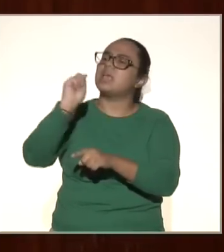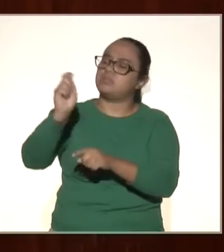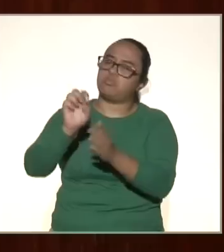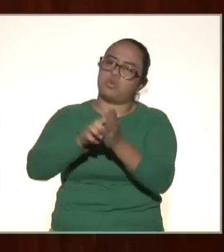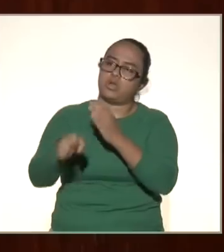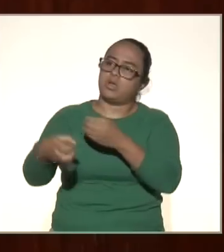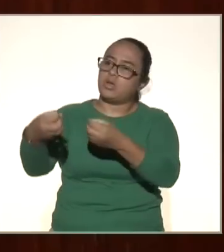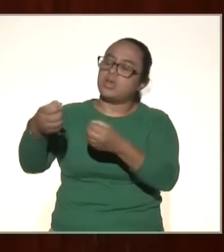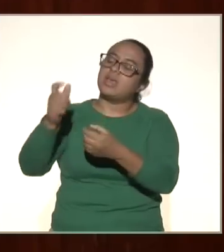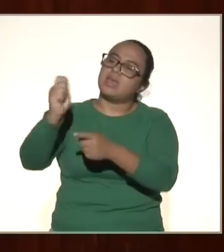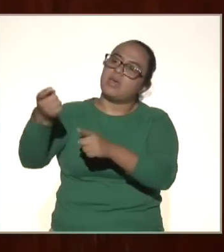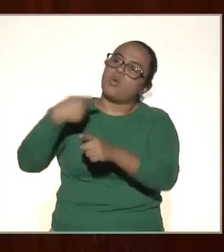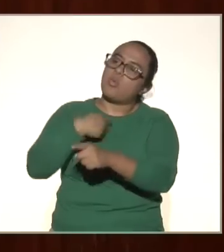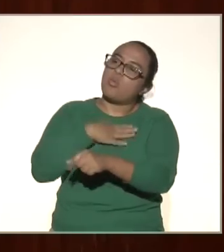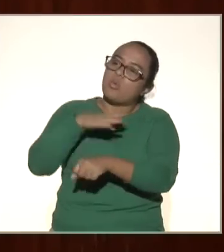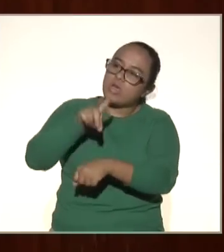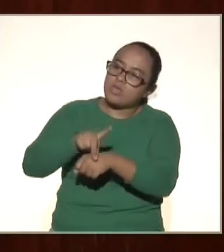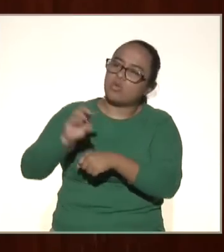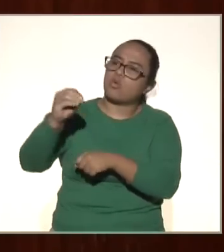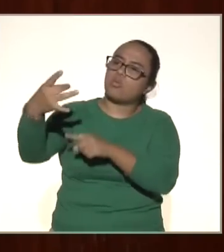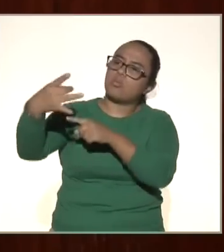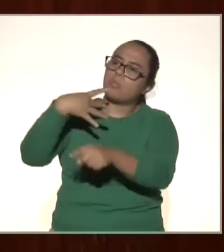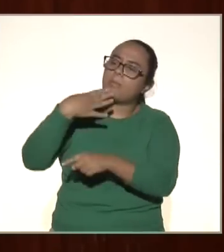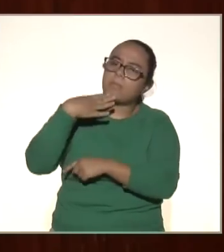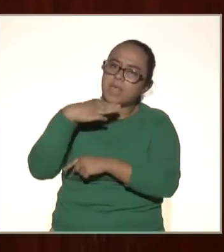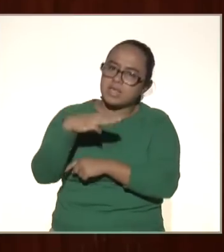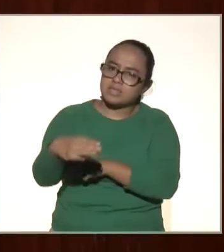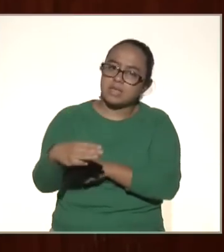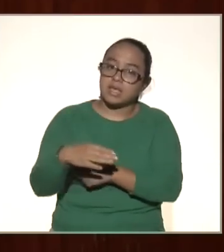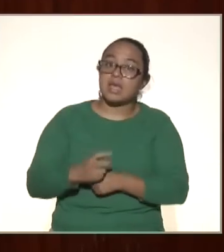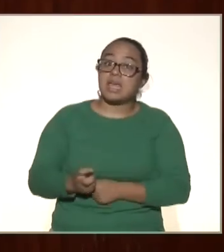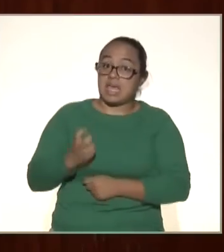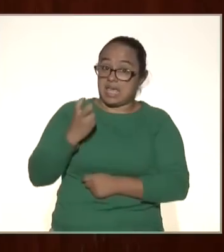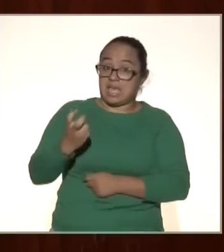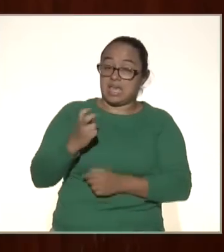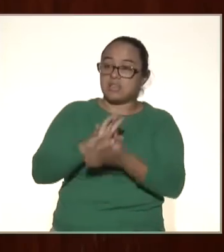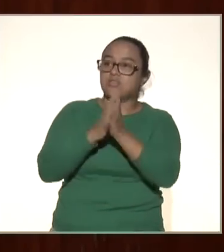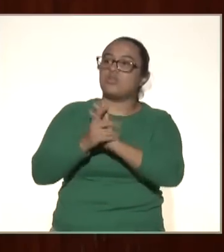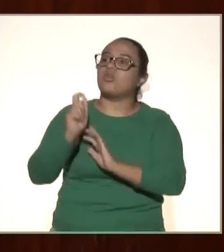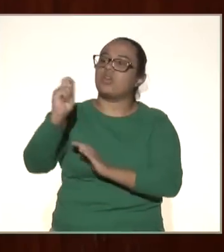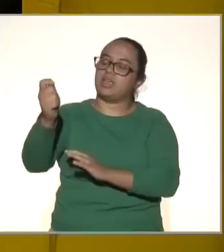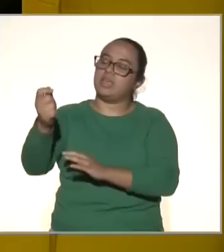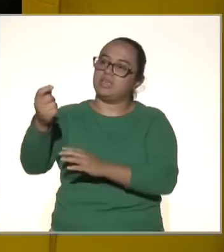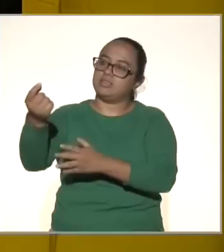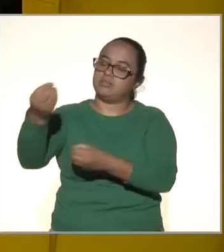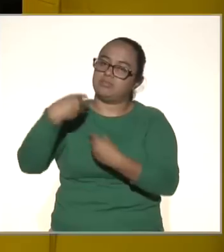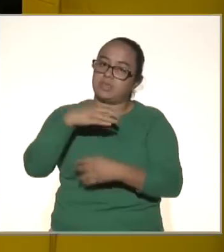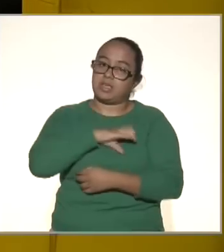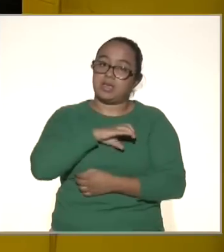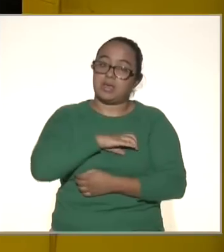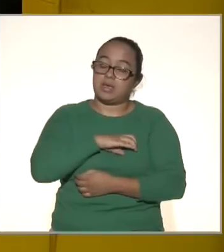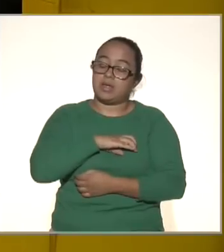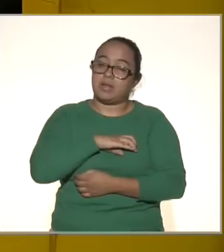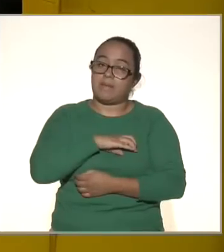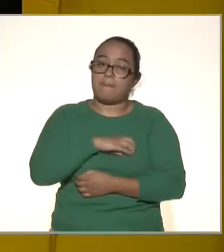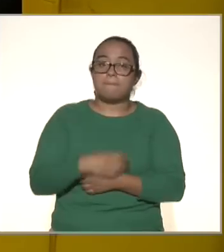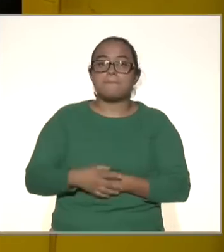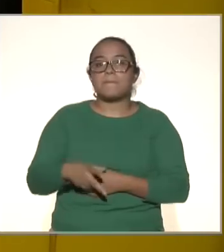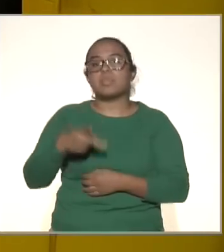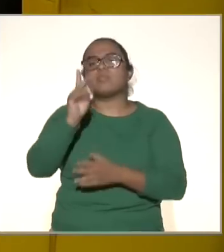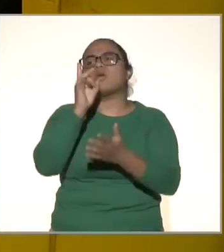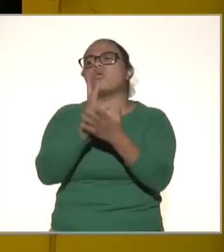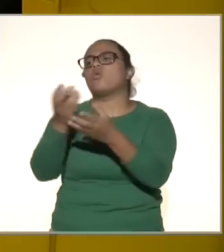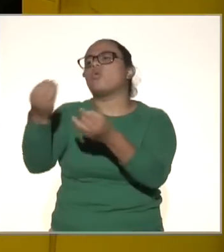des los buenos días, que me mandes un mensaje. Entonces, tú ya me estás diciendo cómo puedo contribuir. Pero si me dices, es que quiero